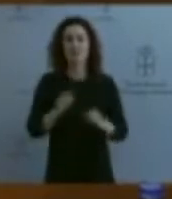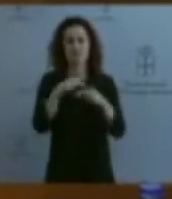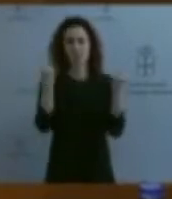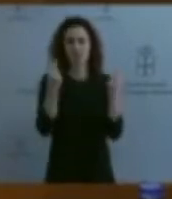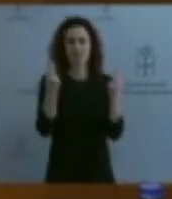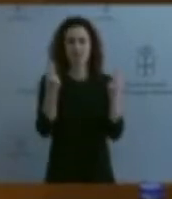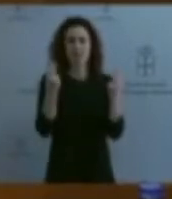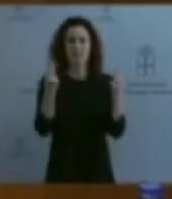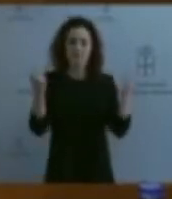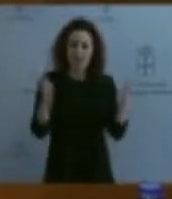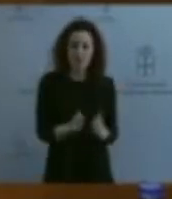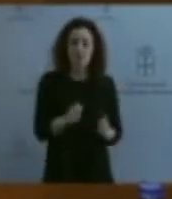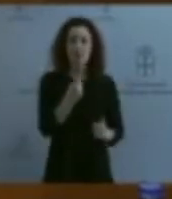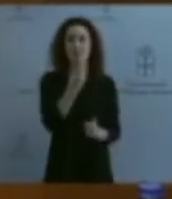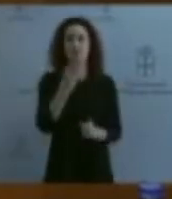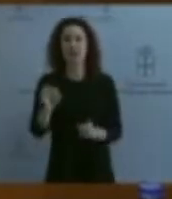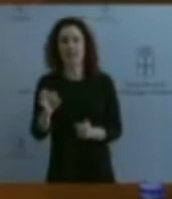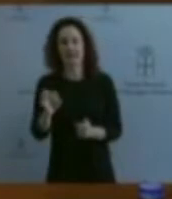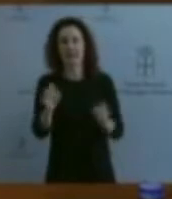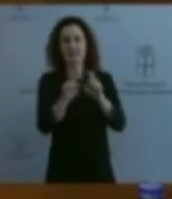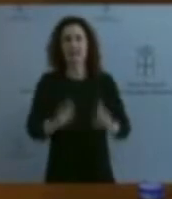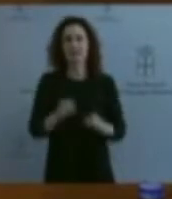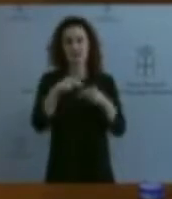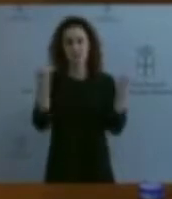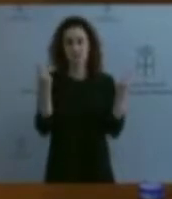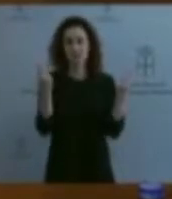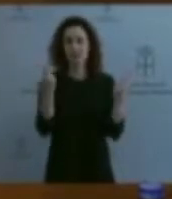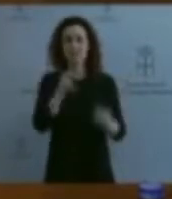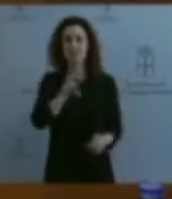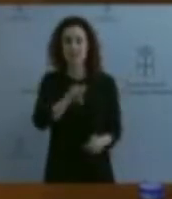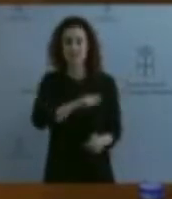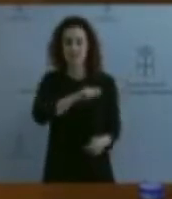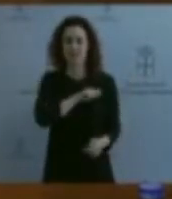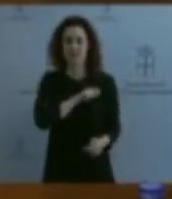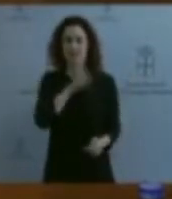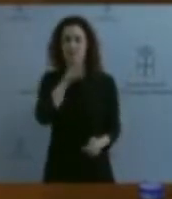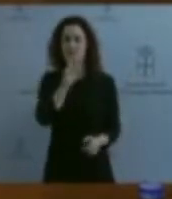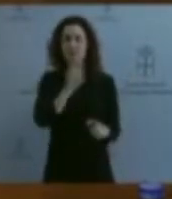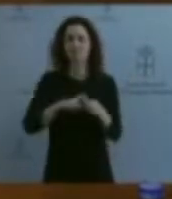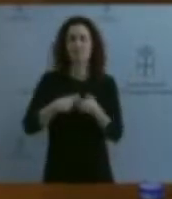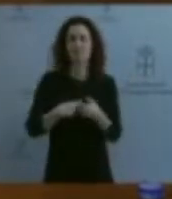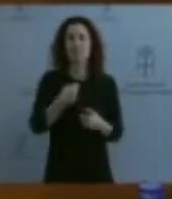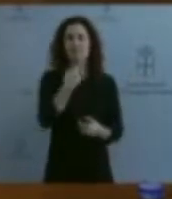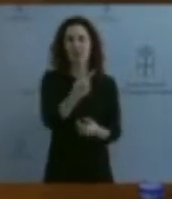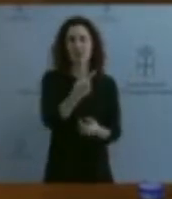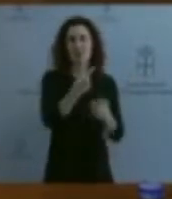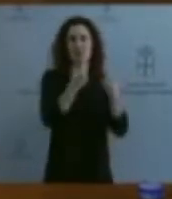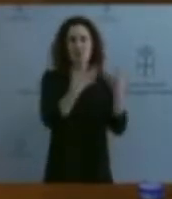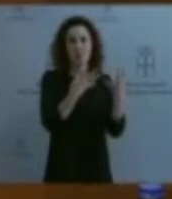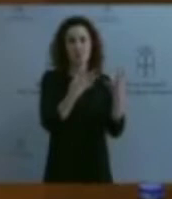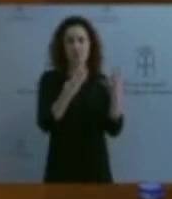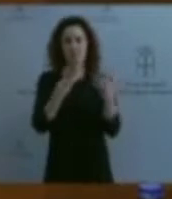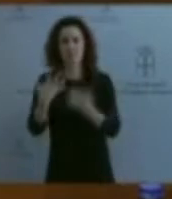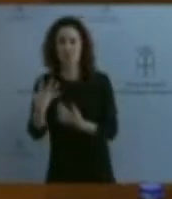públicas estatales participadas mayoritariamente y de forma directa en 1985 a solo 16 en la actualidad. Fue un proceso